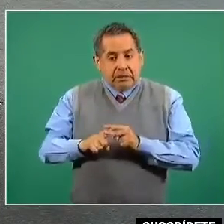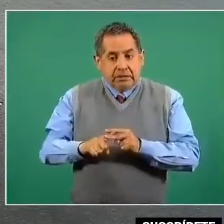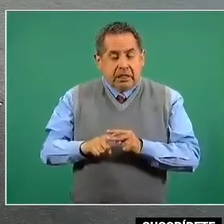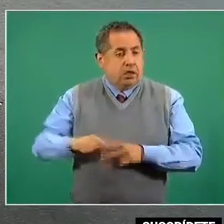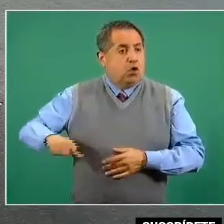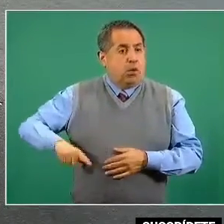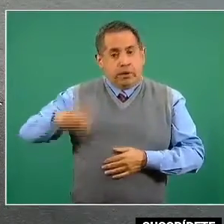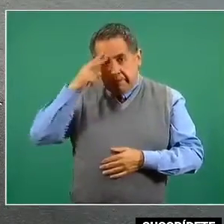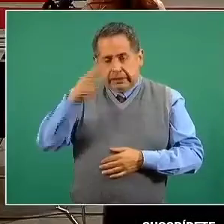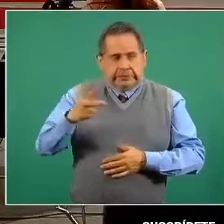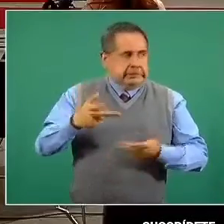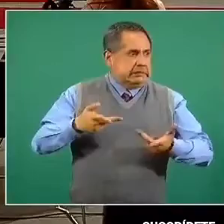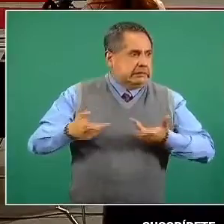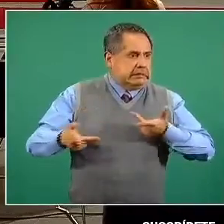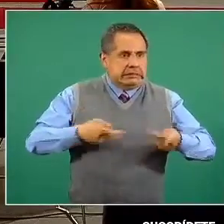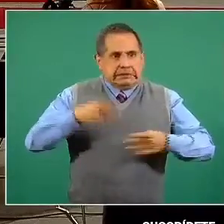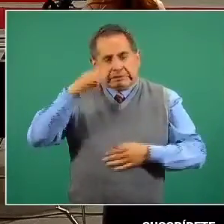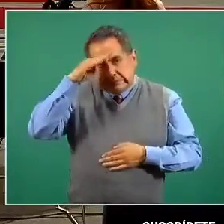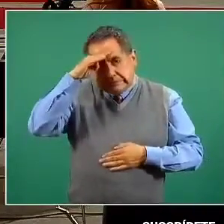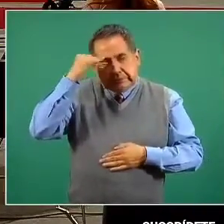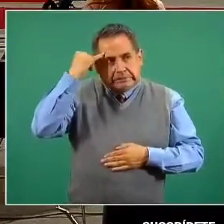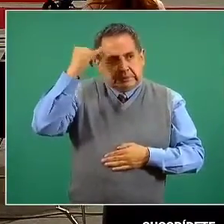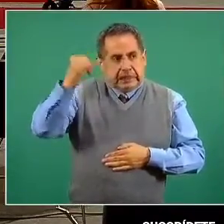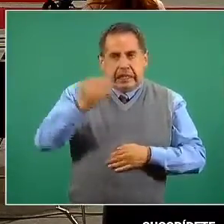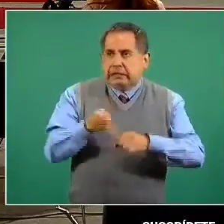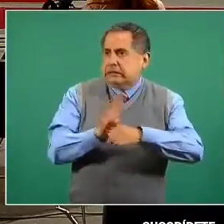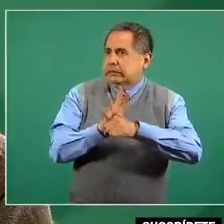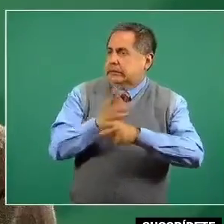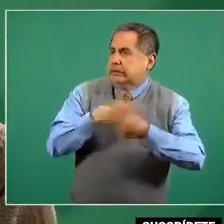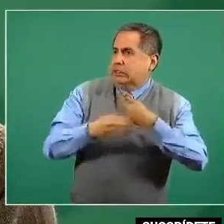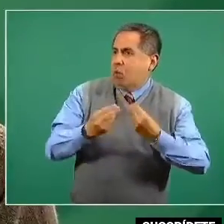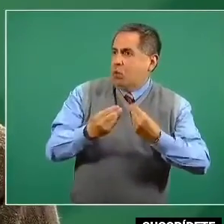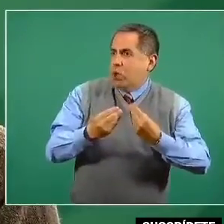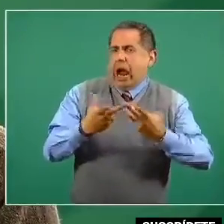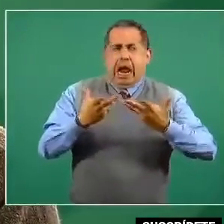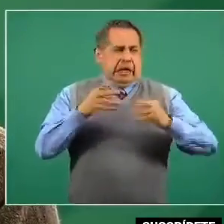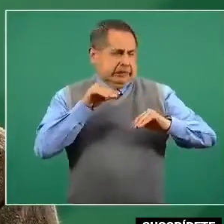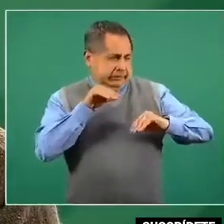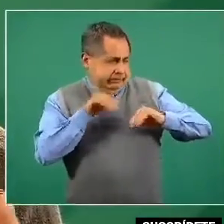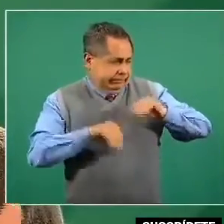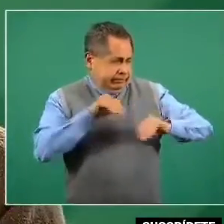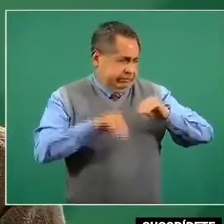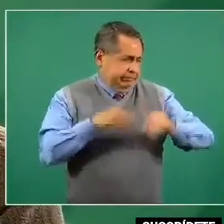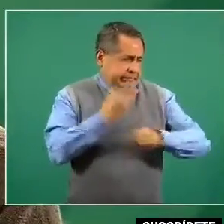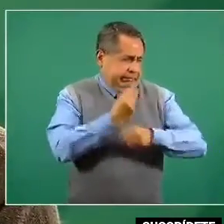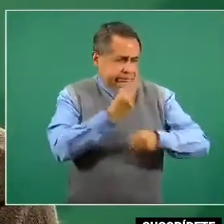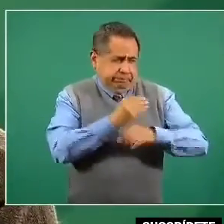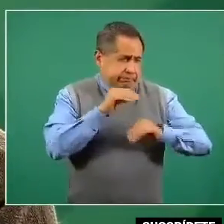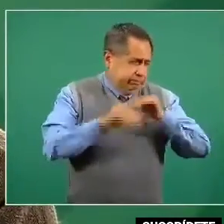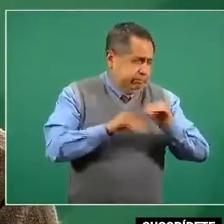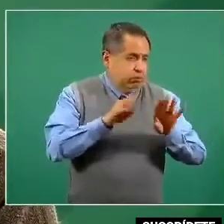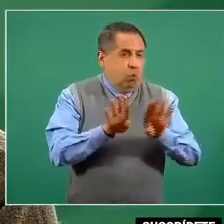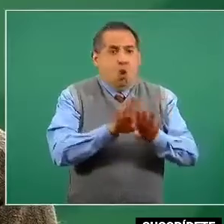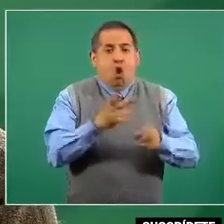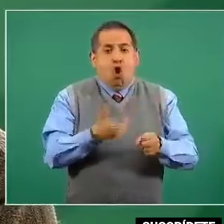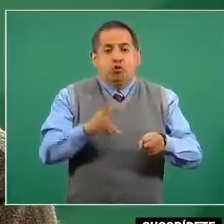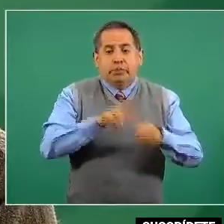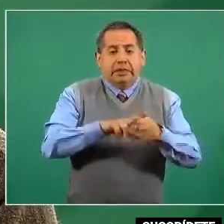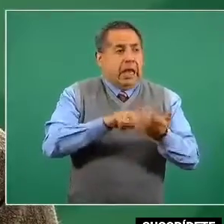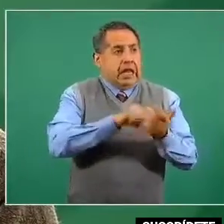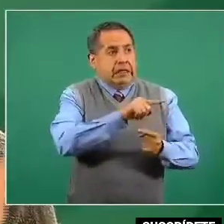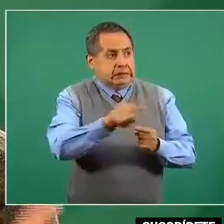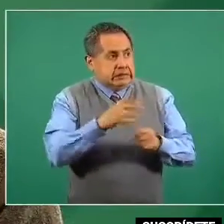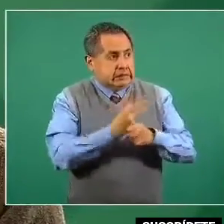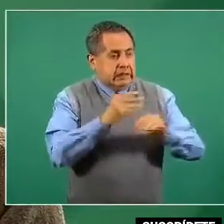del Gobierno de México de la respuesta a esta epidemia. Se hace con base en la capacidad instalada. Hay